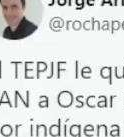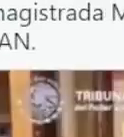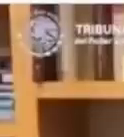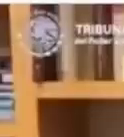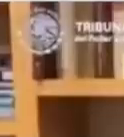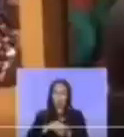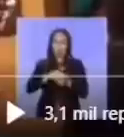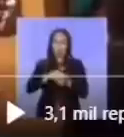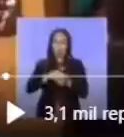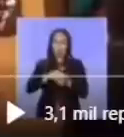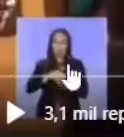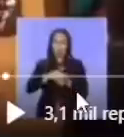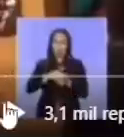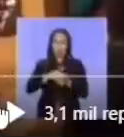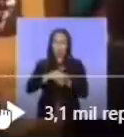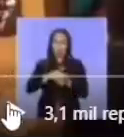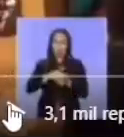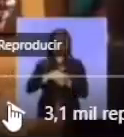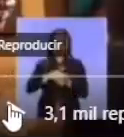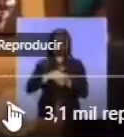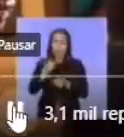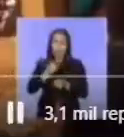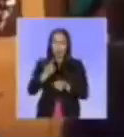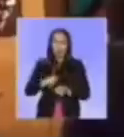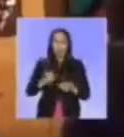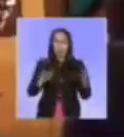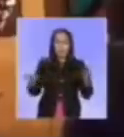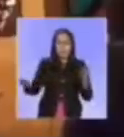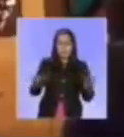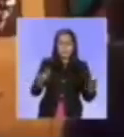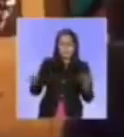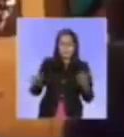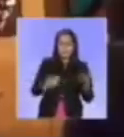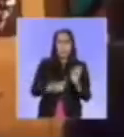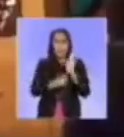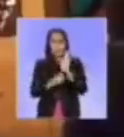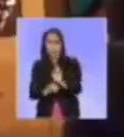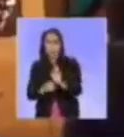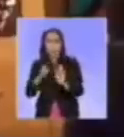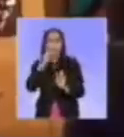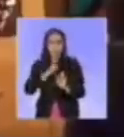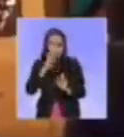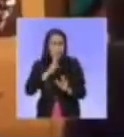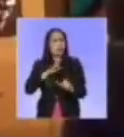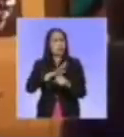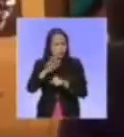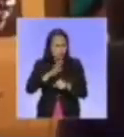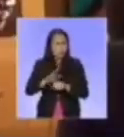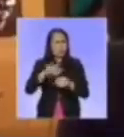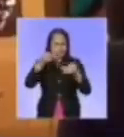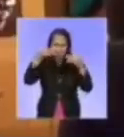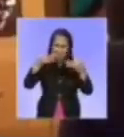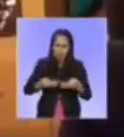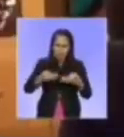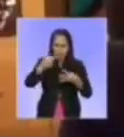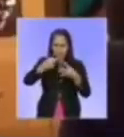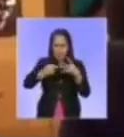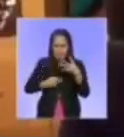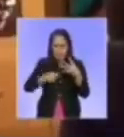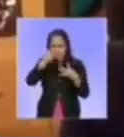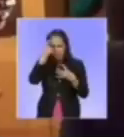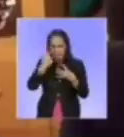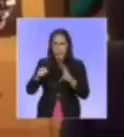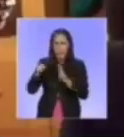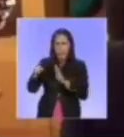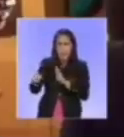Qué bueno. Así es como se dio a conocer, señores. Miren, exhibieron pruebas suficientes e idóneas para